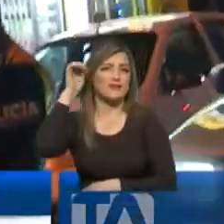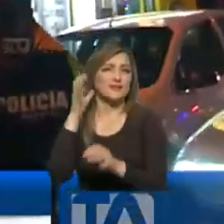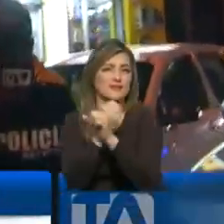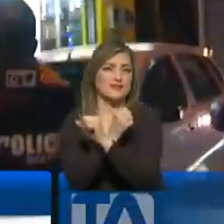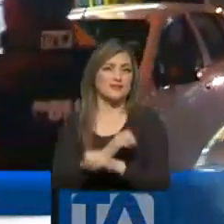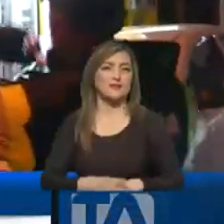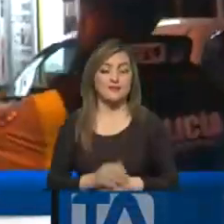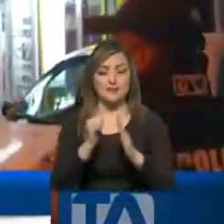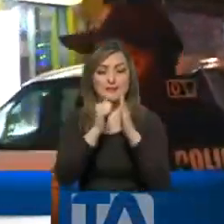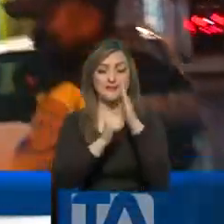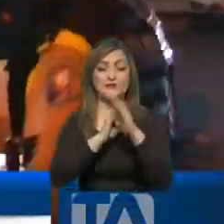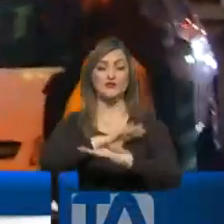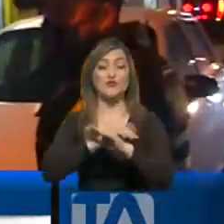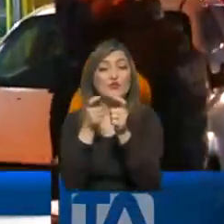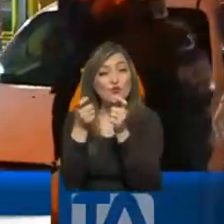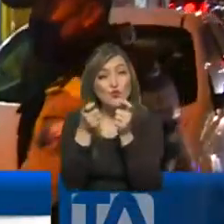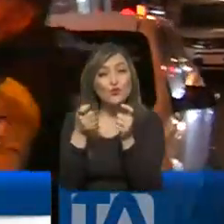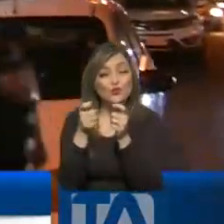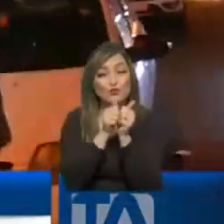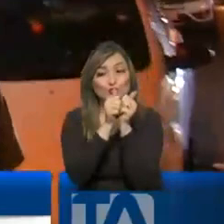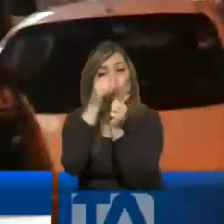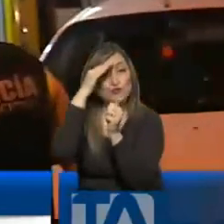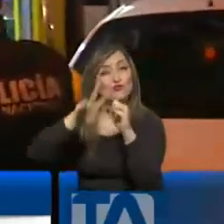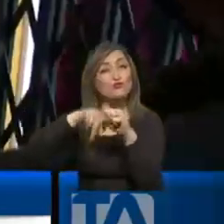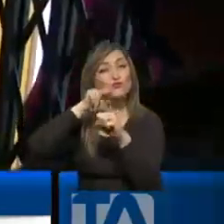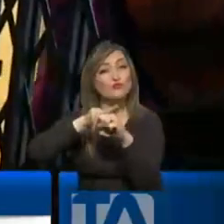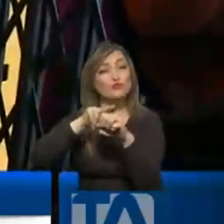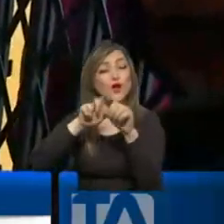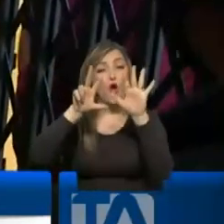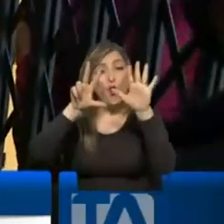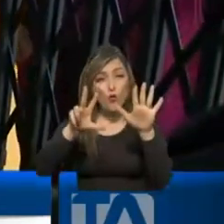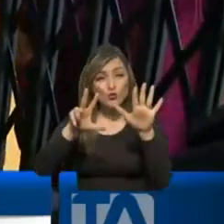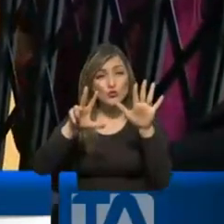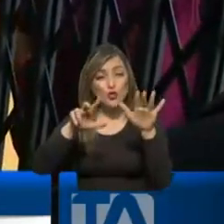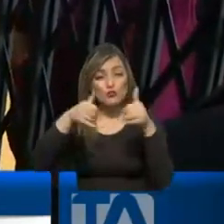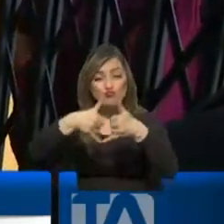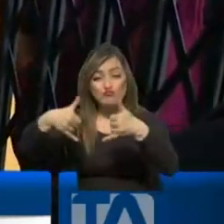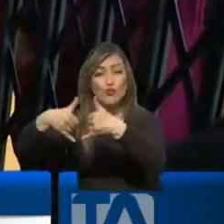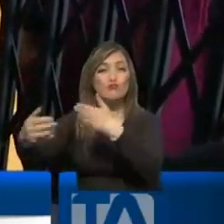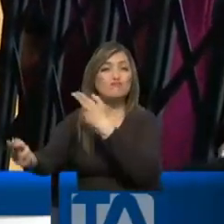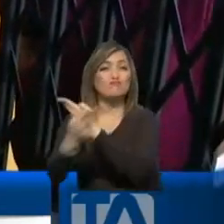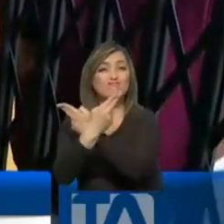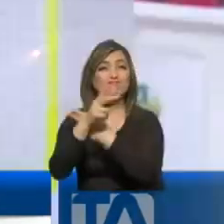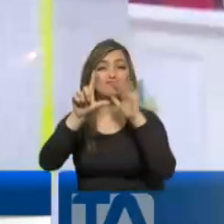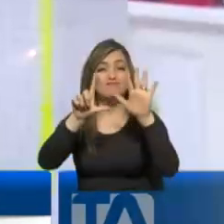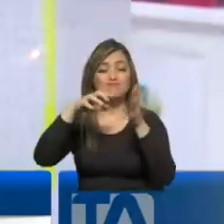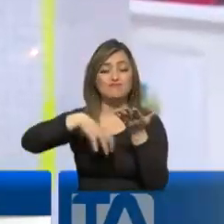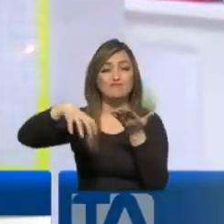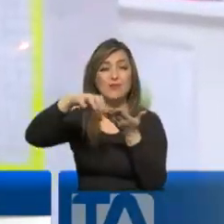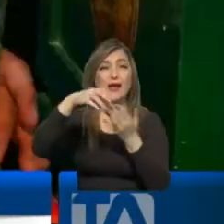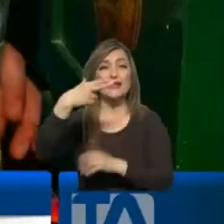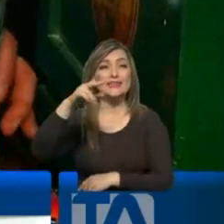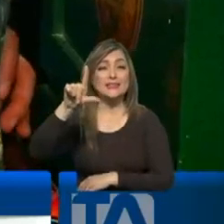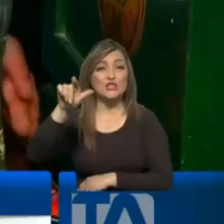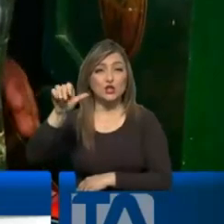capital. La Agencia Metropolitana de Control junto a la Policía Nacional clausuraron 8 establecimientos en 7 parroquias en el Valle de los